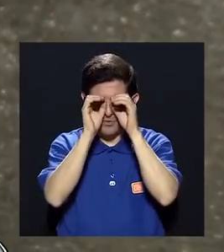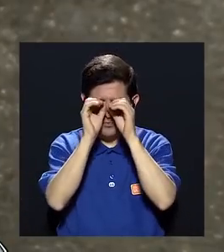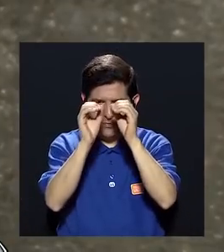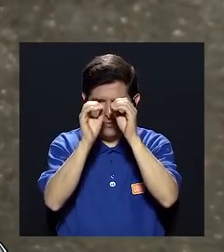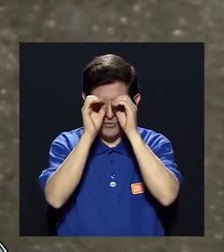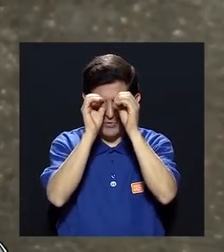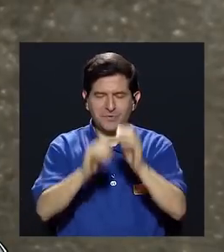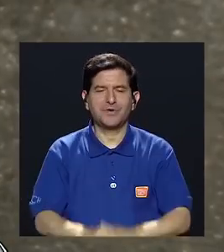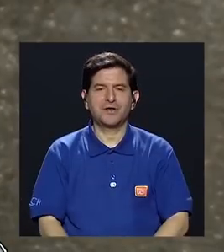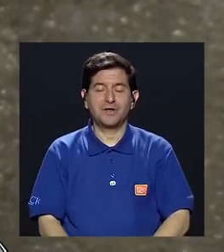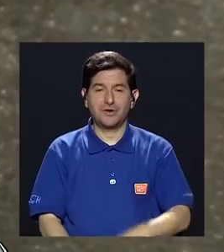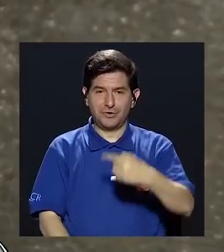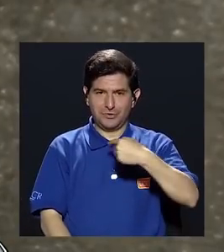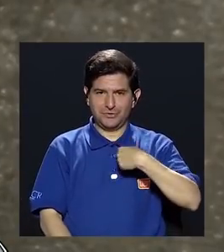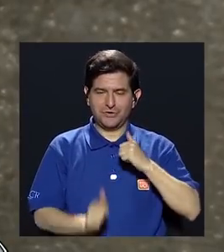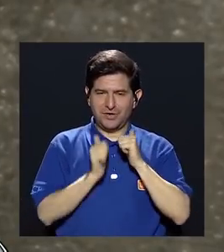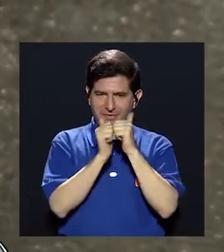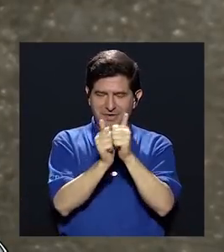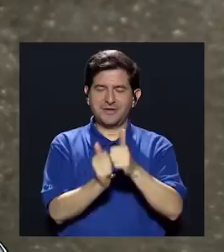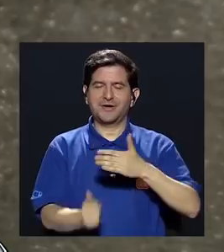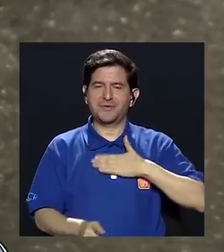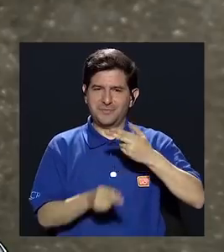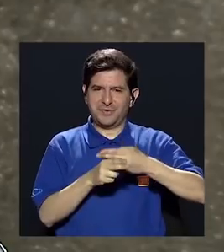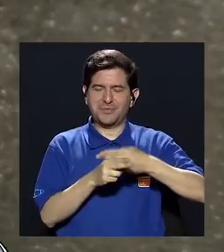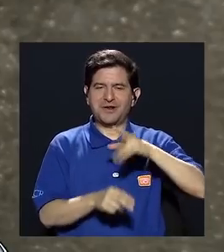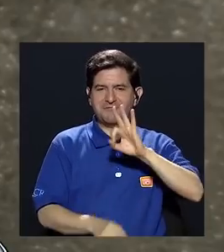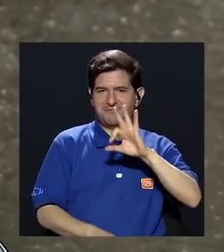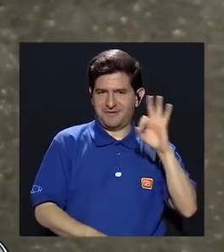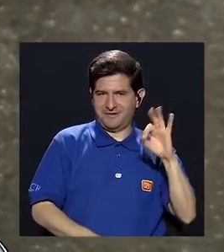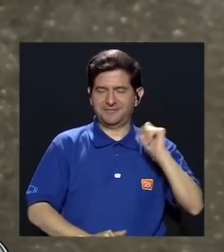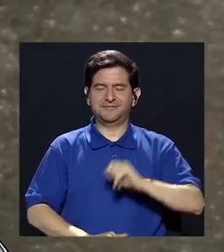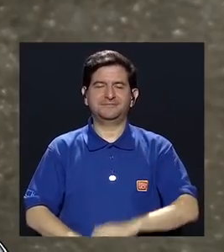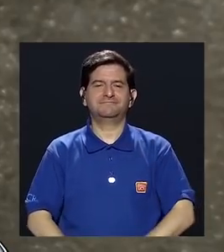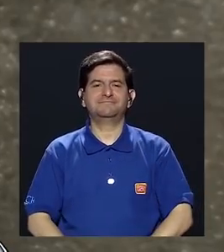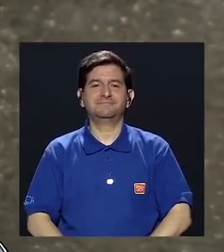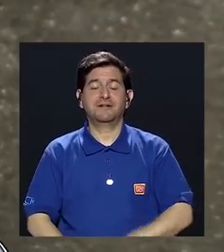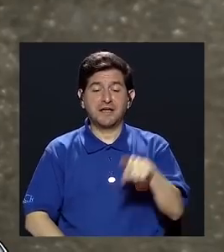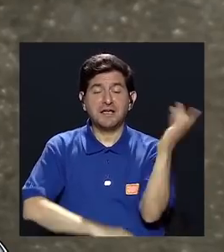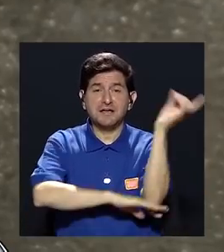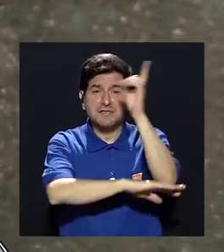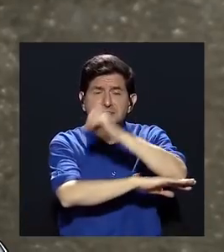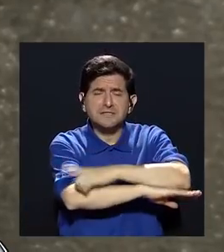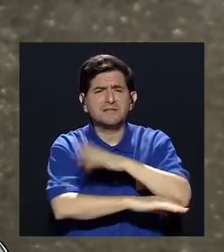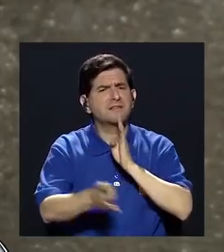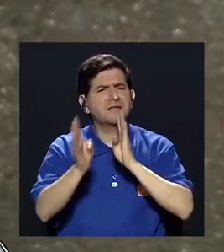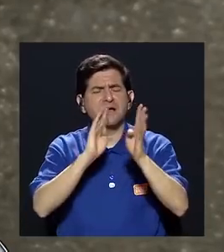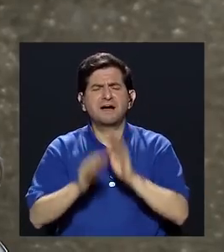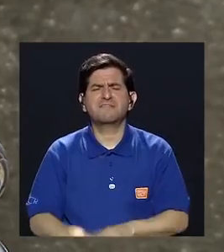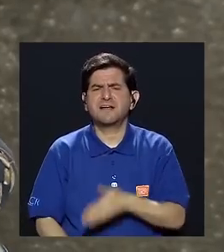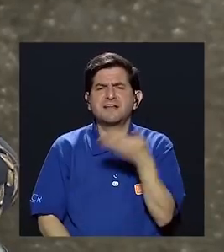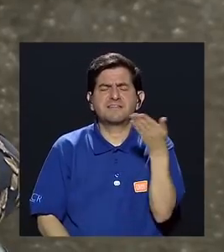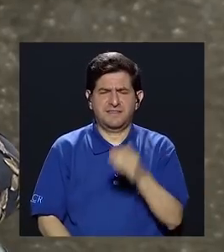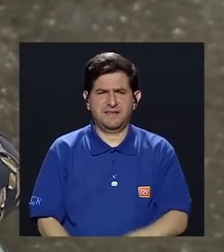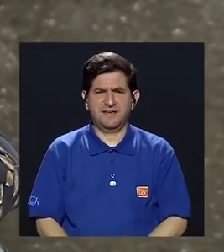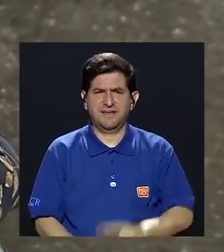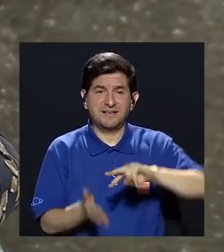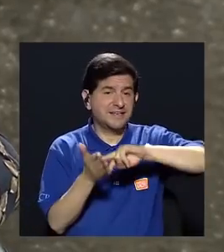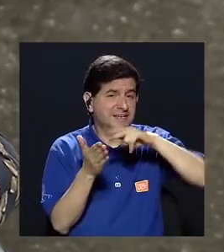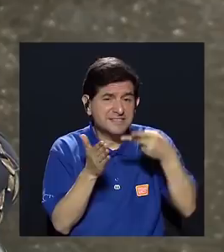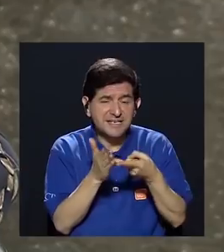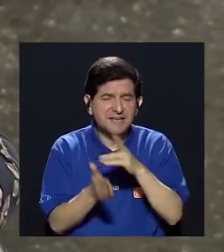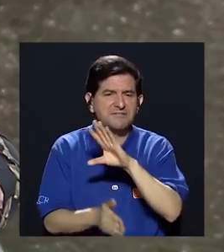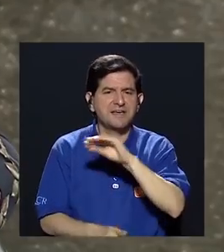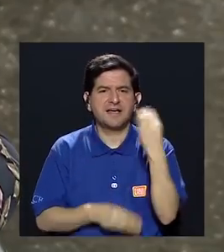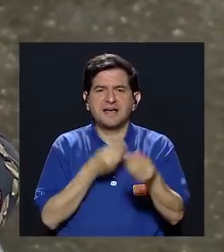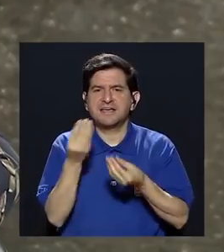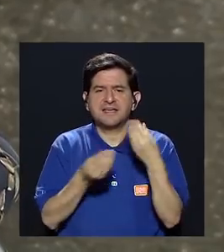de Microbiología, les estaré acompañando. Mi nombre es Fabiola Fernández. El día de hoy vamos a conversar acerca de qué es